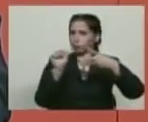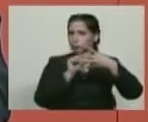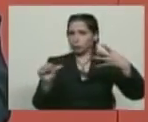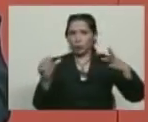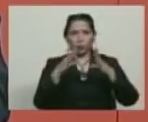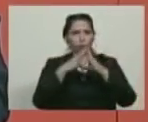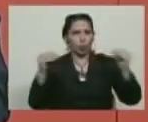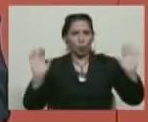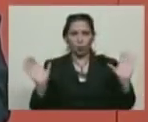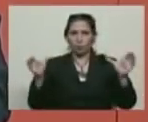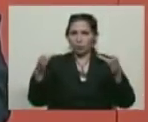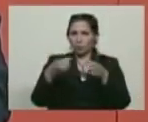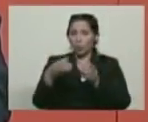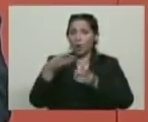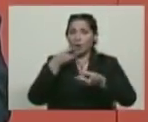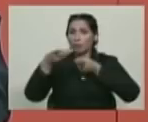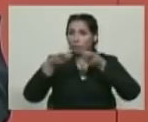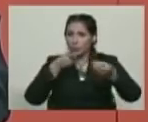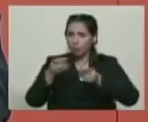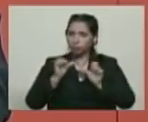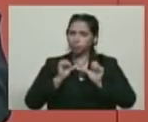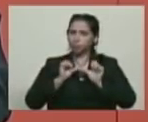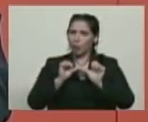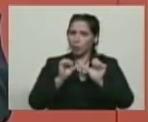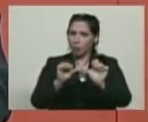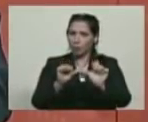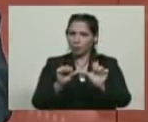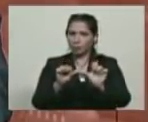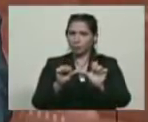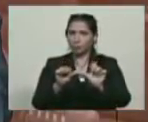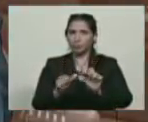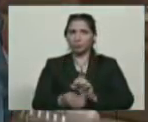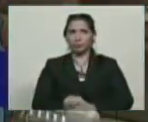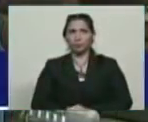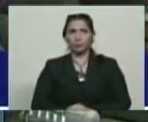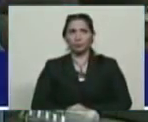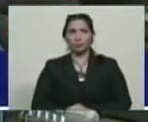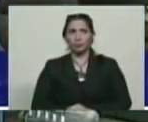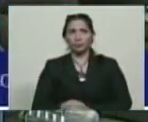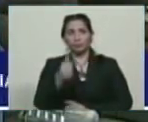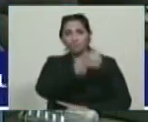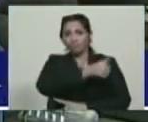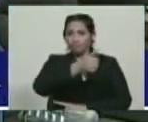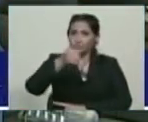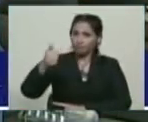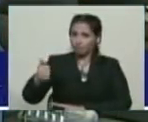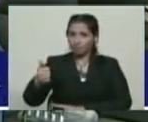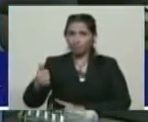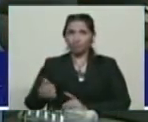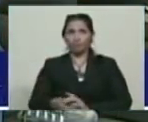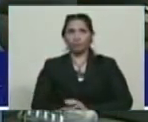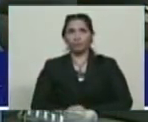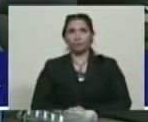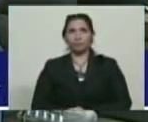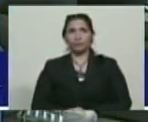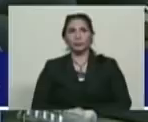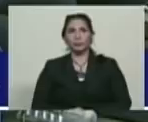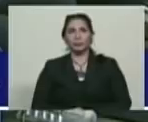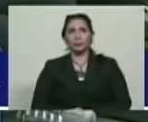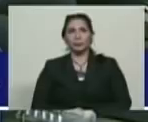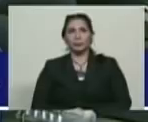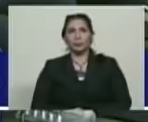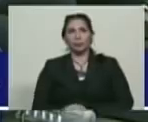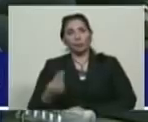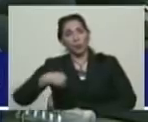todos los sectores hay un diálogo permanente con cada uno de ellos con cada una de ellas y